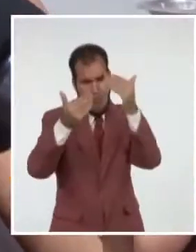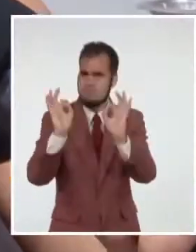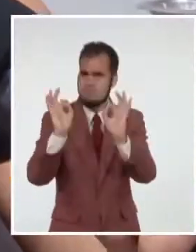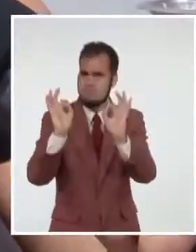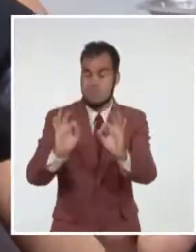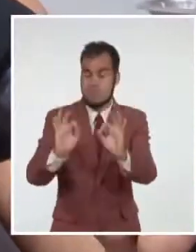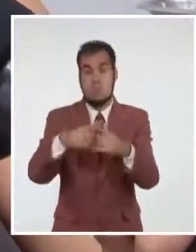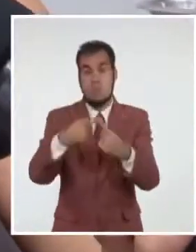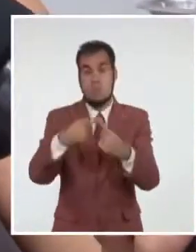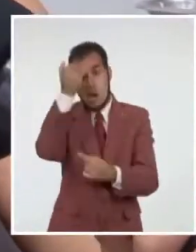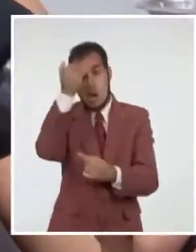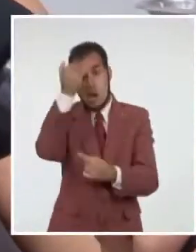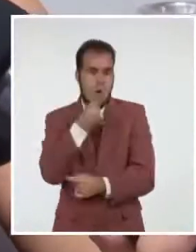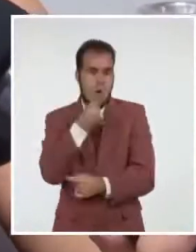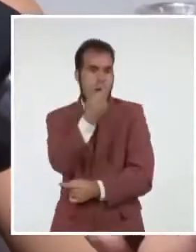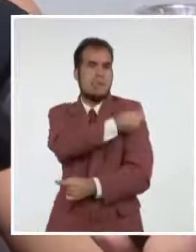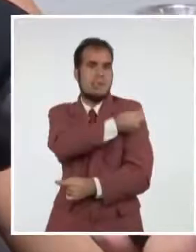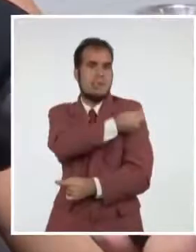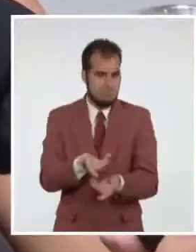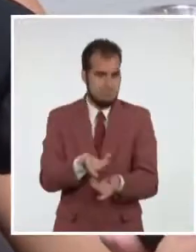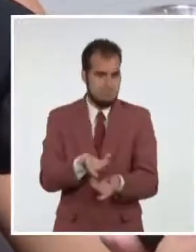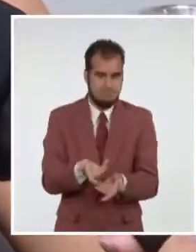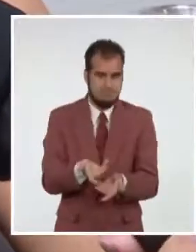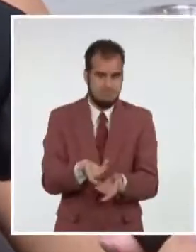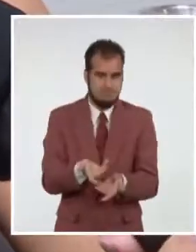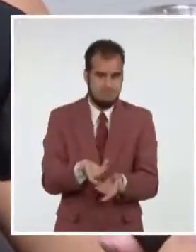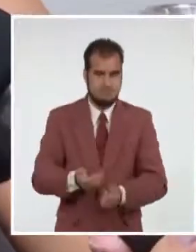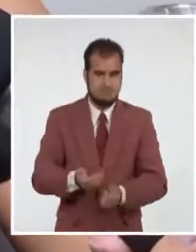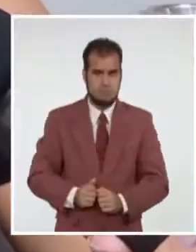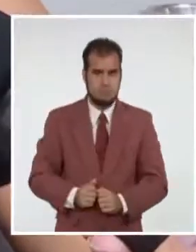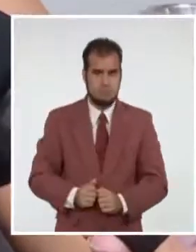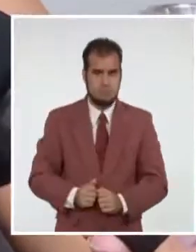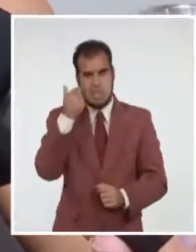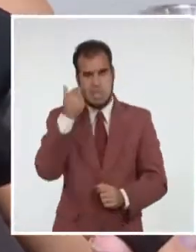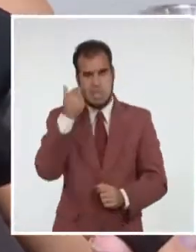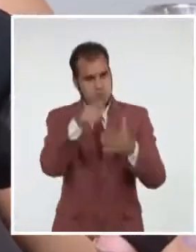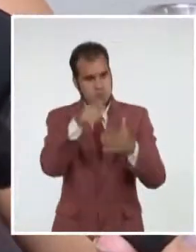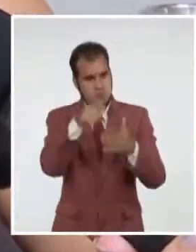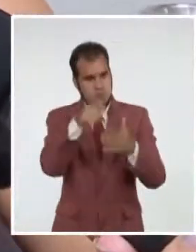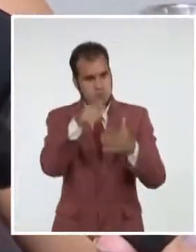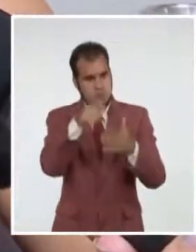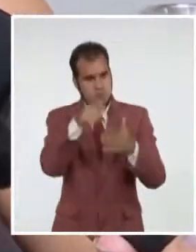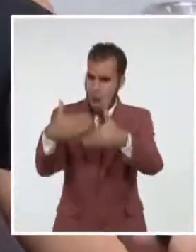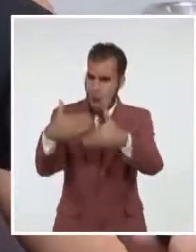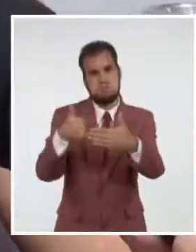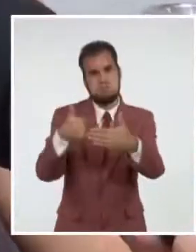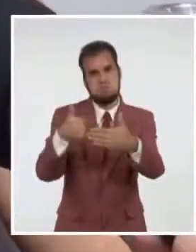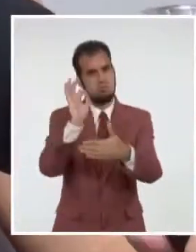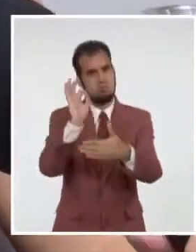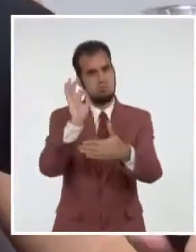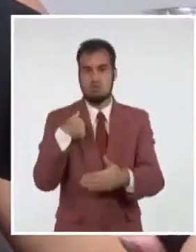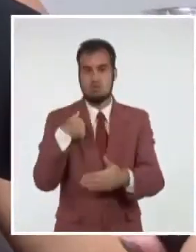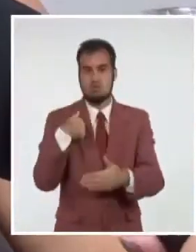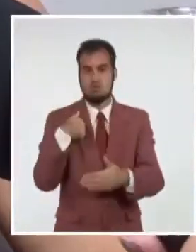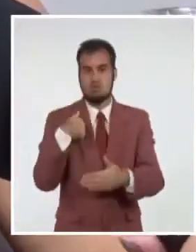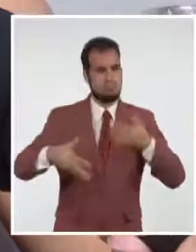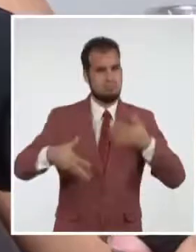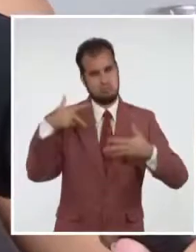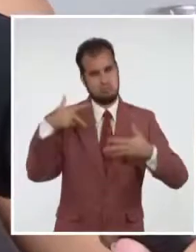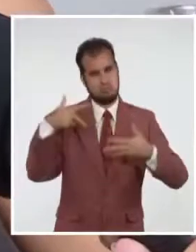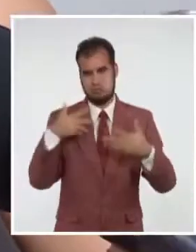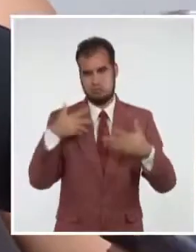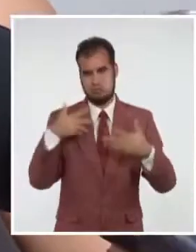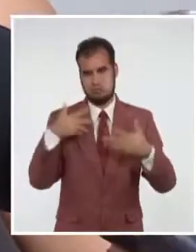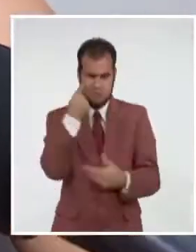vacuna y creo que se está desarrollando como se pensó. Y estoy muy contenta y me imagino que el pueblo